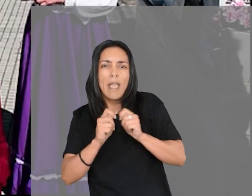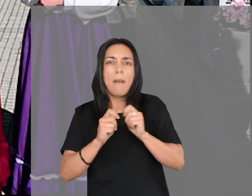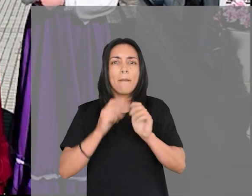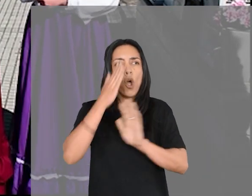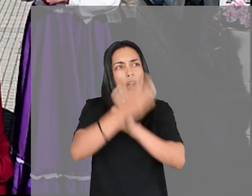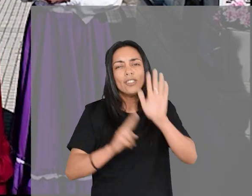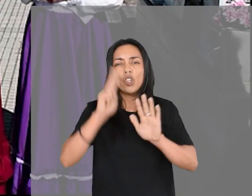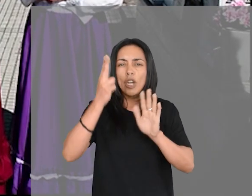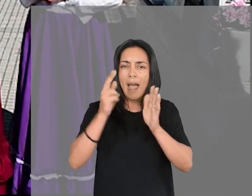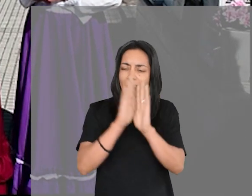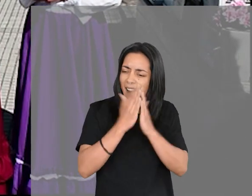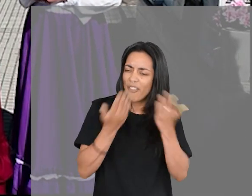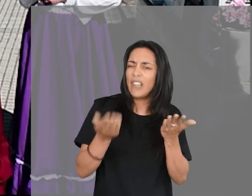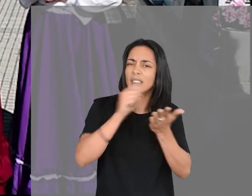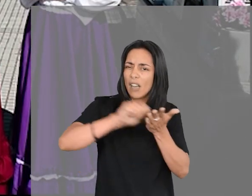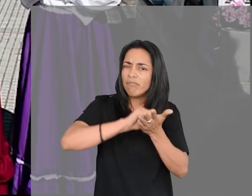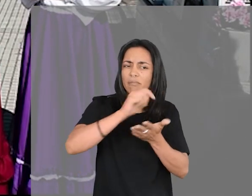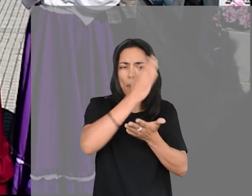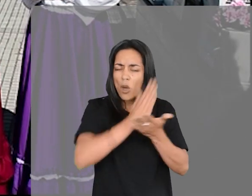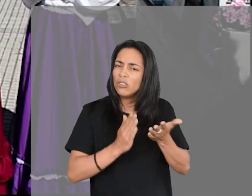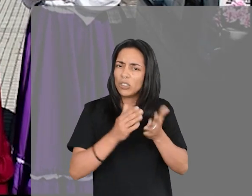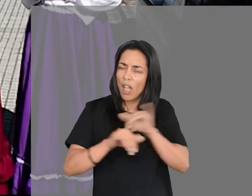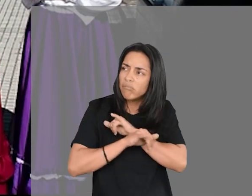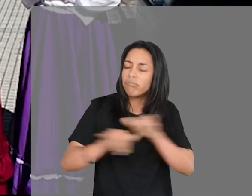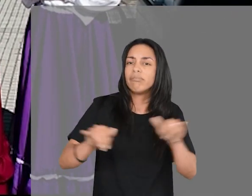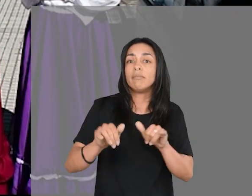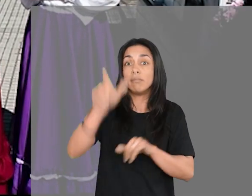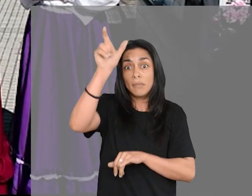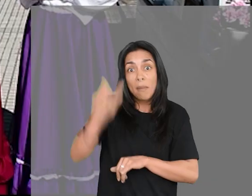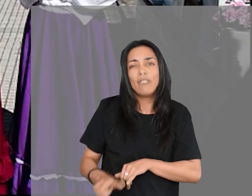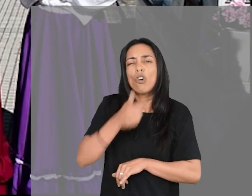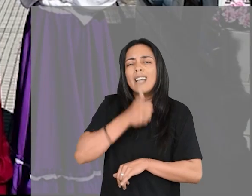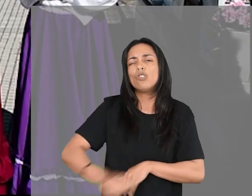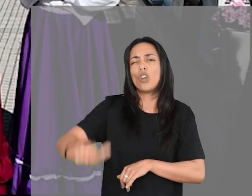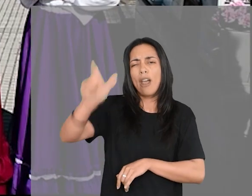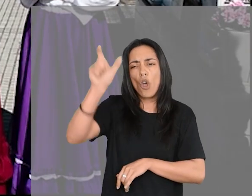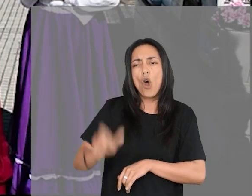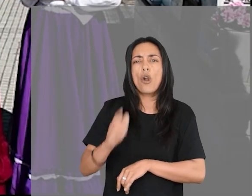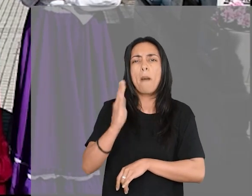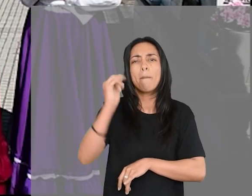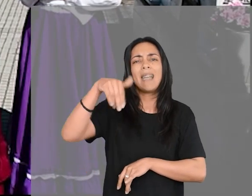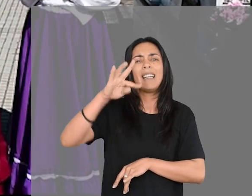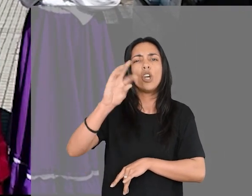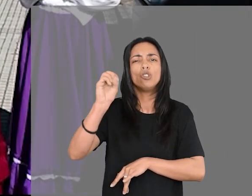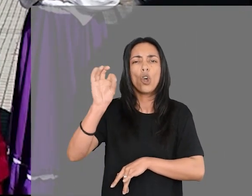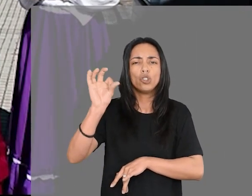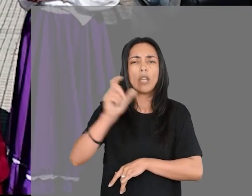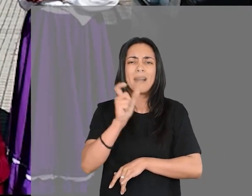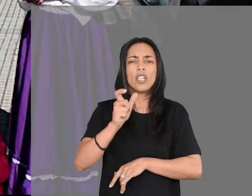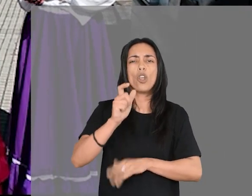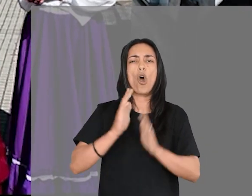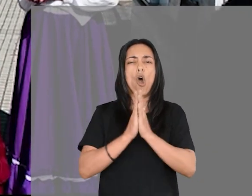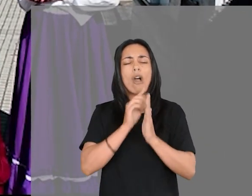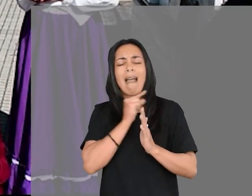Minas y el periodismo nacionalista, la revista Blanca. Aníbal Barrios Pintos, historiador, describió a Olegaria como una